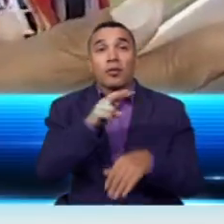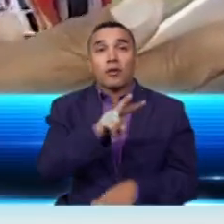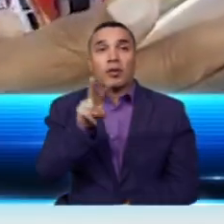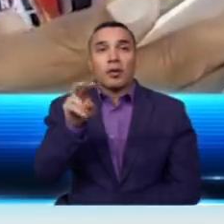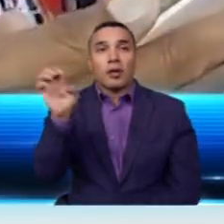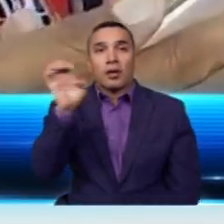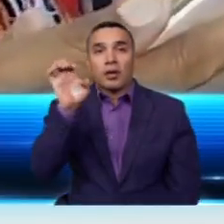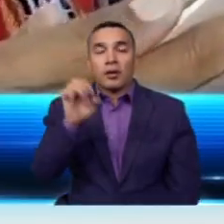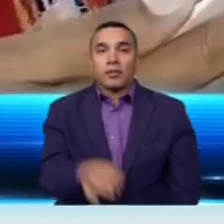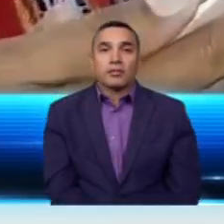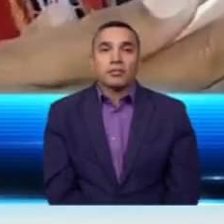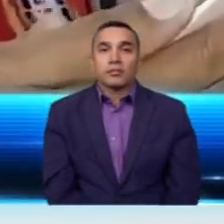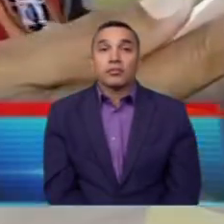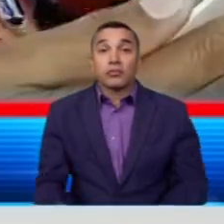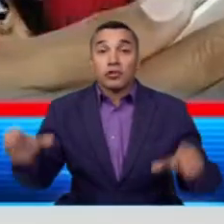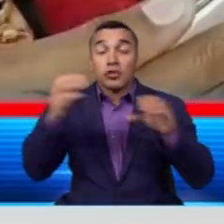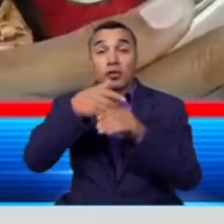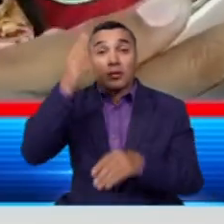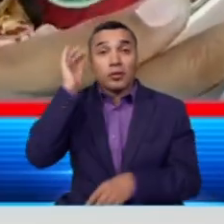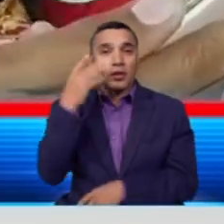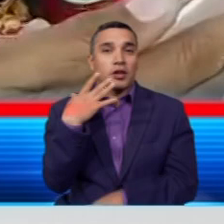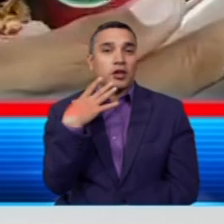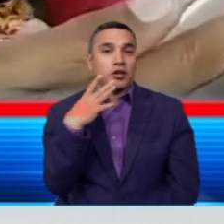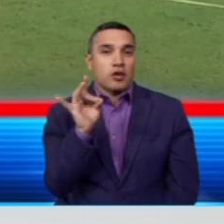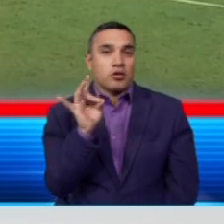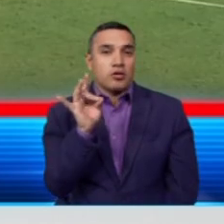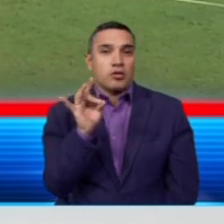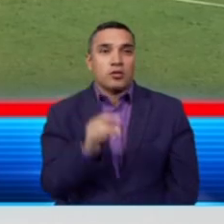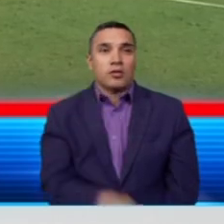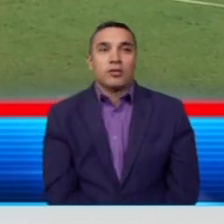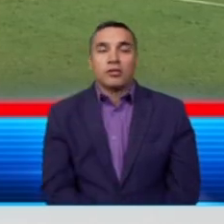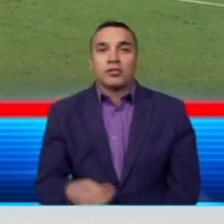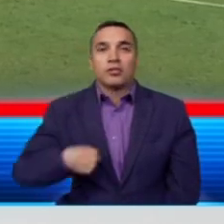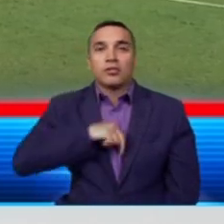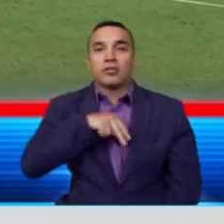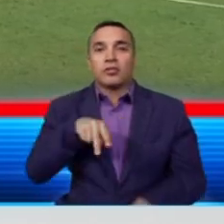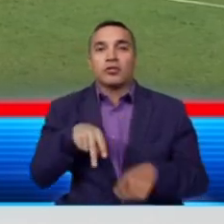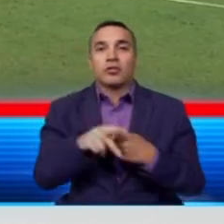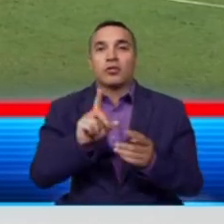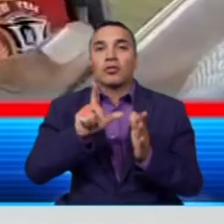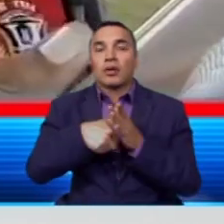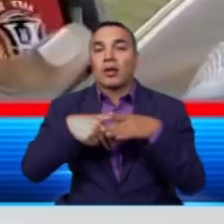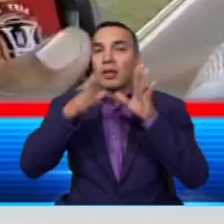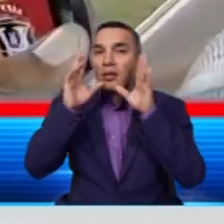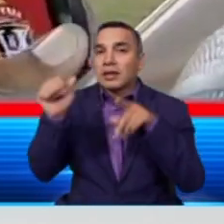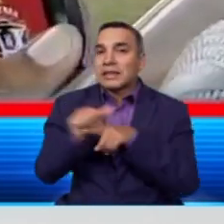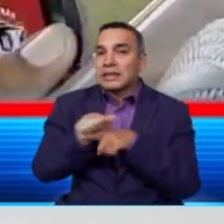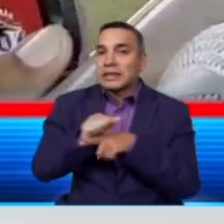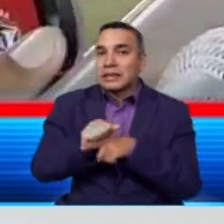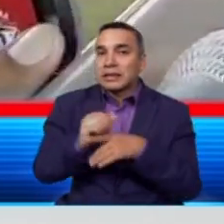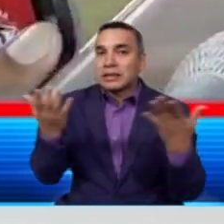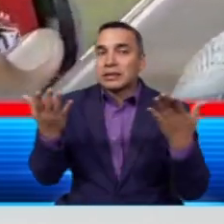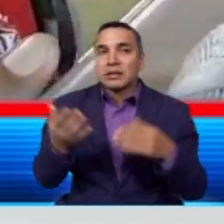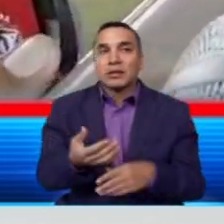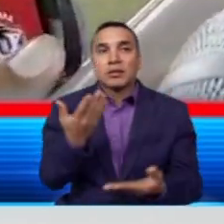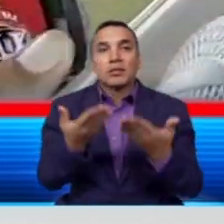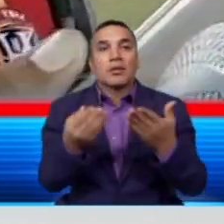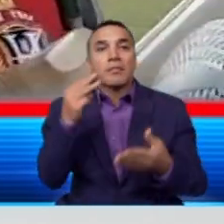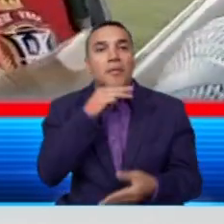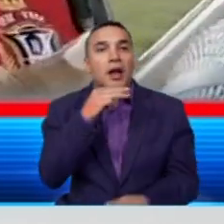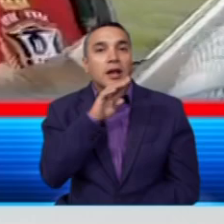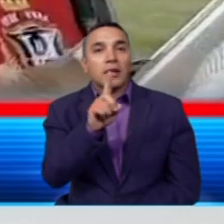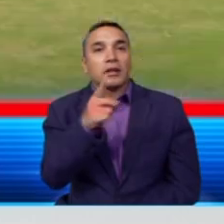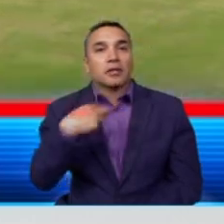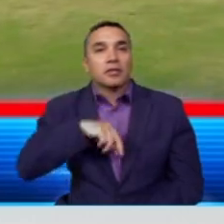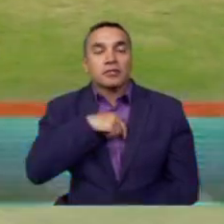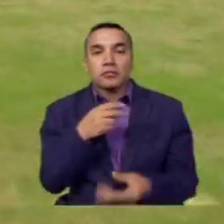22 de enero. La noche amarilla sería el 18. Tenemos que arrancar después de Navidad y posiblemente sea en Manta, estamos